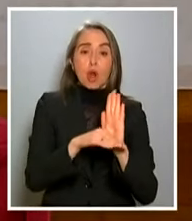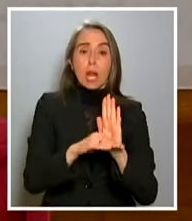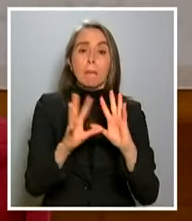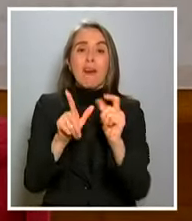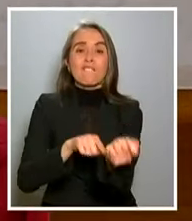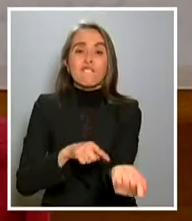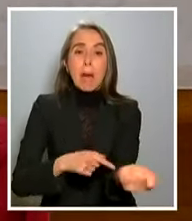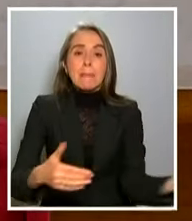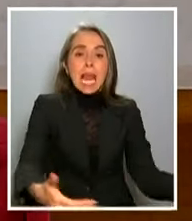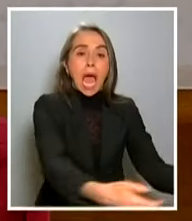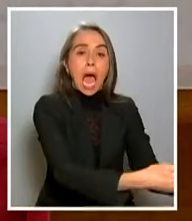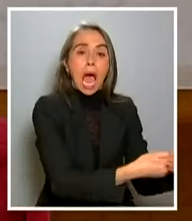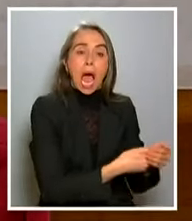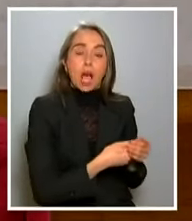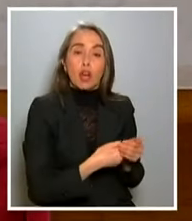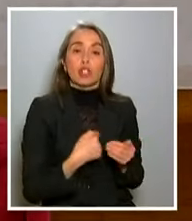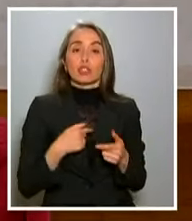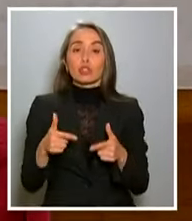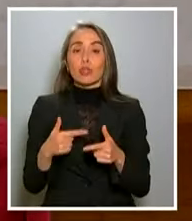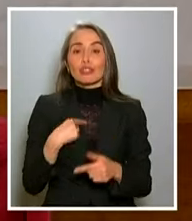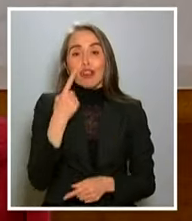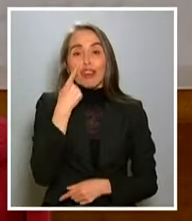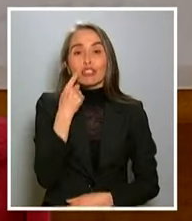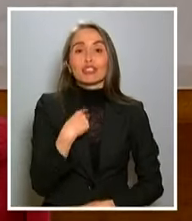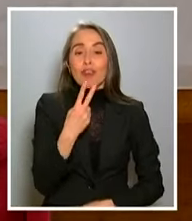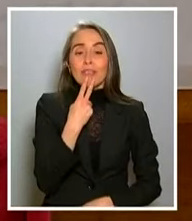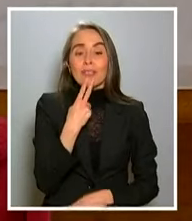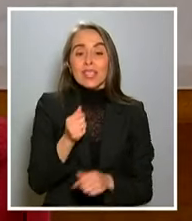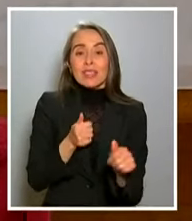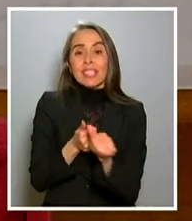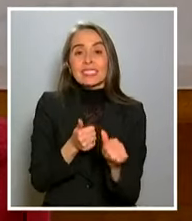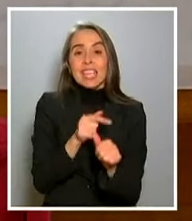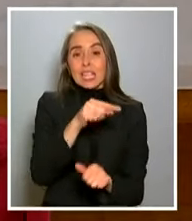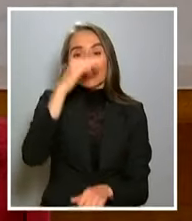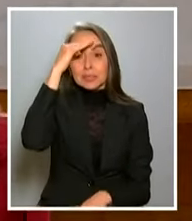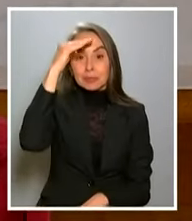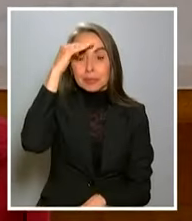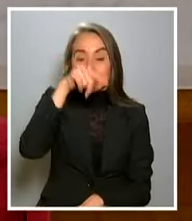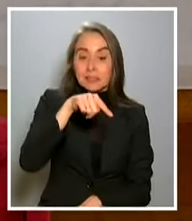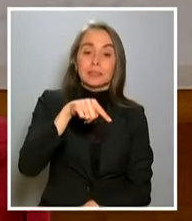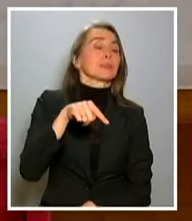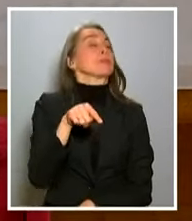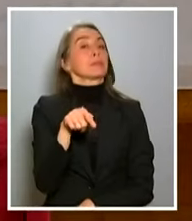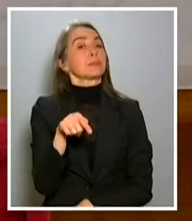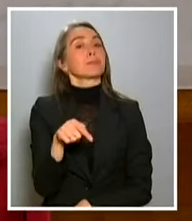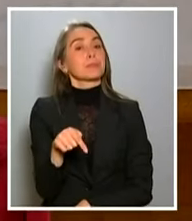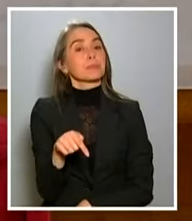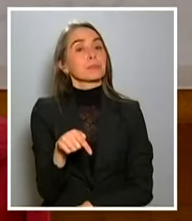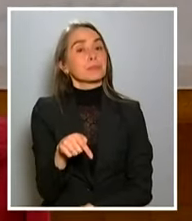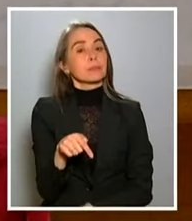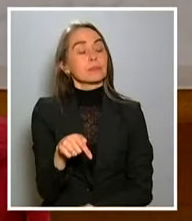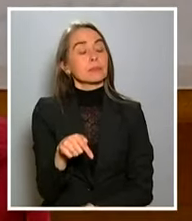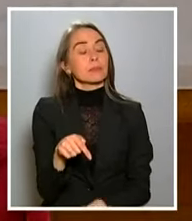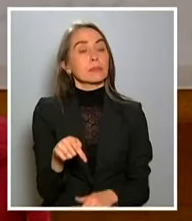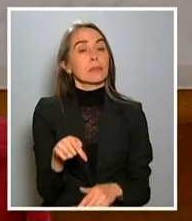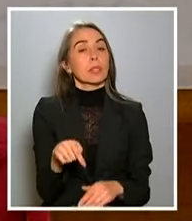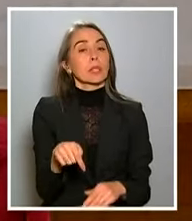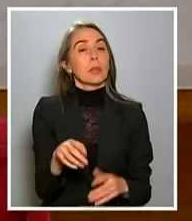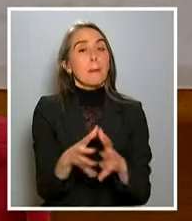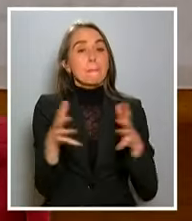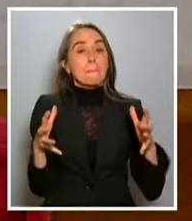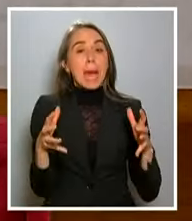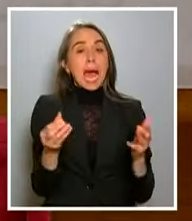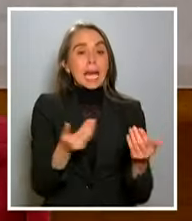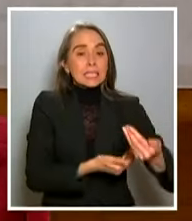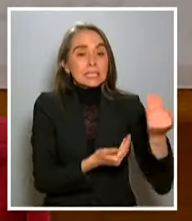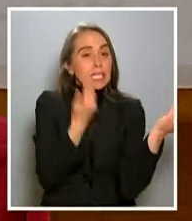Acogida, iniciativa que además tengo la suerte de conocer y vivir muy de cerca. Con esto vamos a incrementar el número de niños y niñas